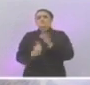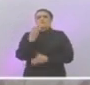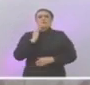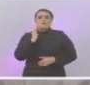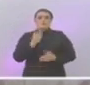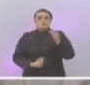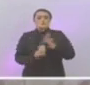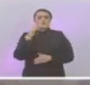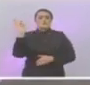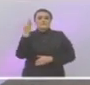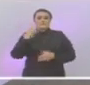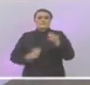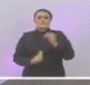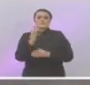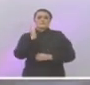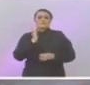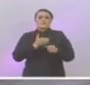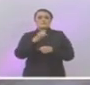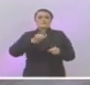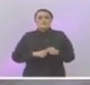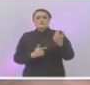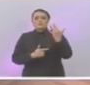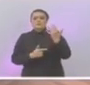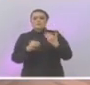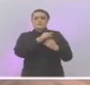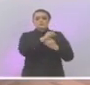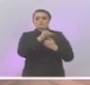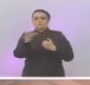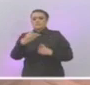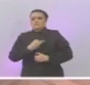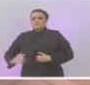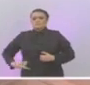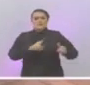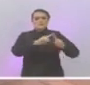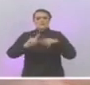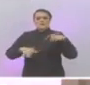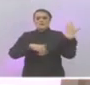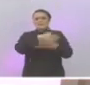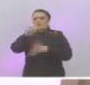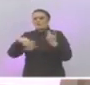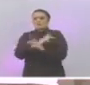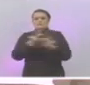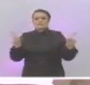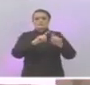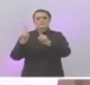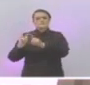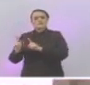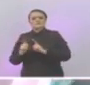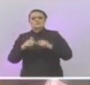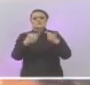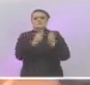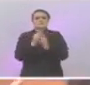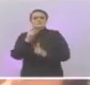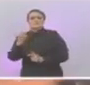congresos federal y estatal y de los 58 ayuntamientos caracterizados, todos ellos, por su pluralidad.